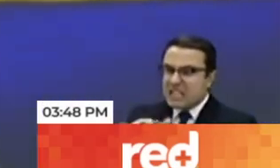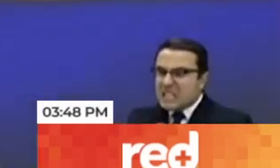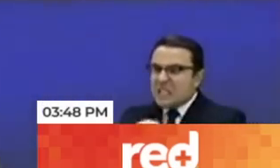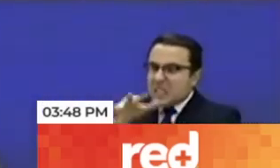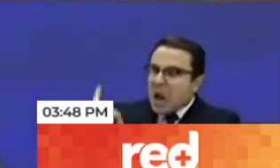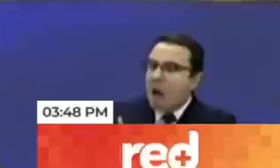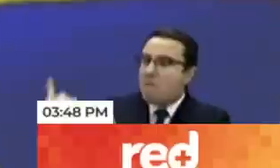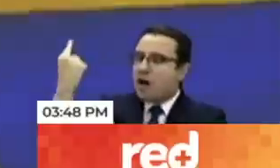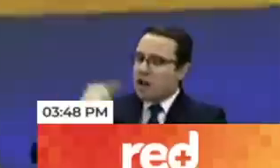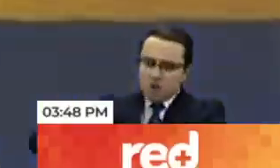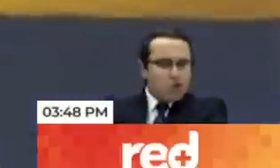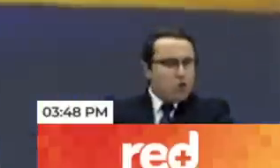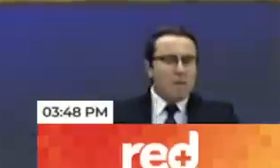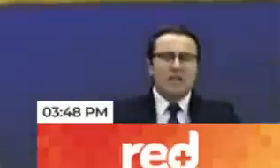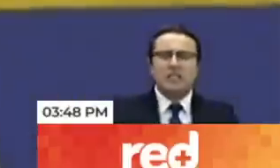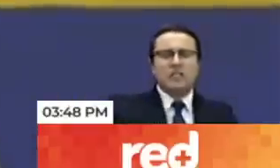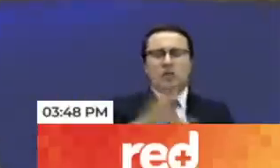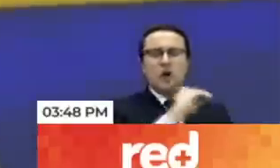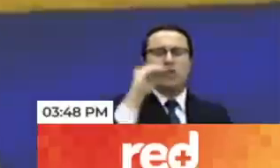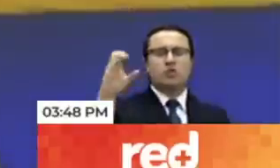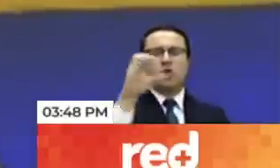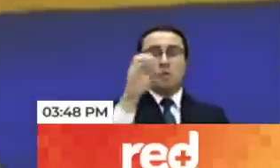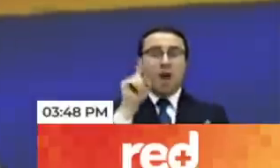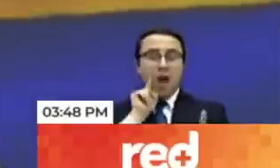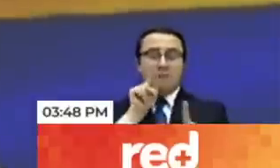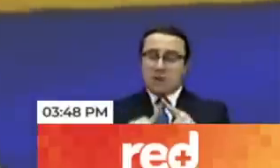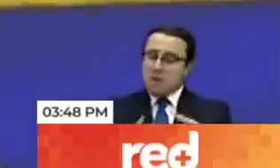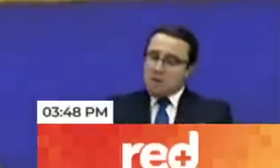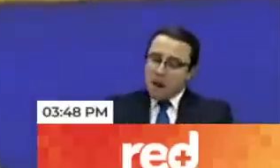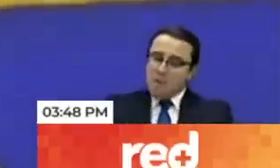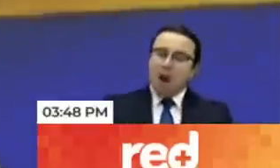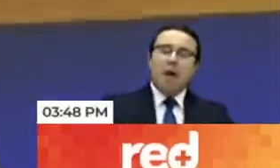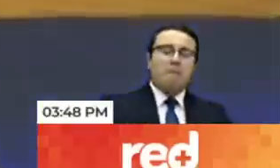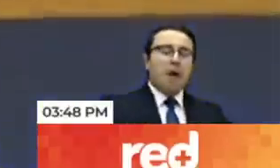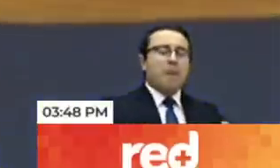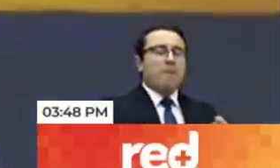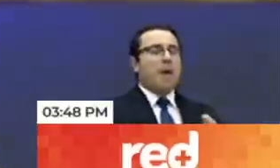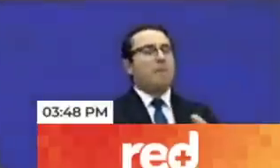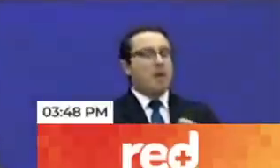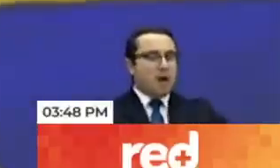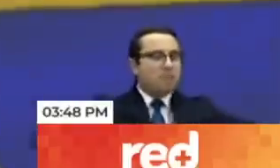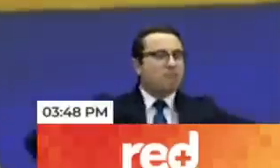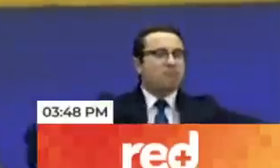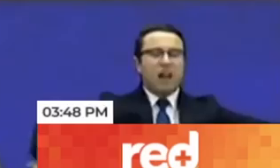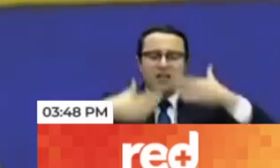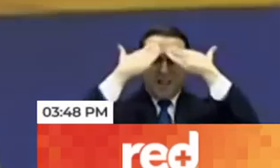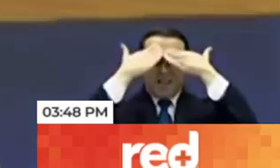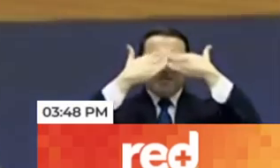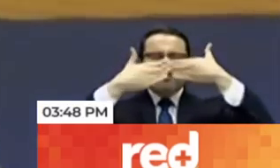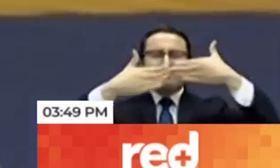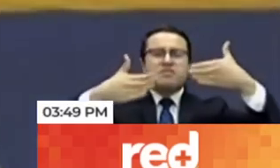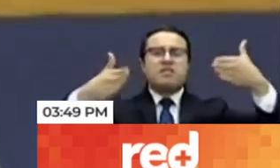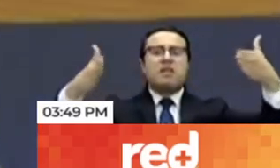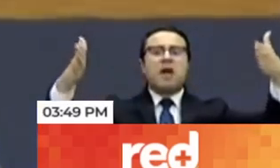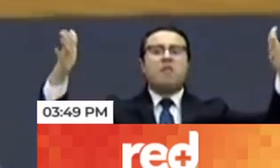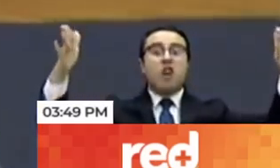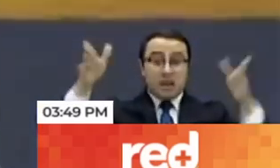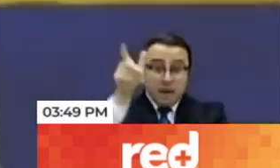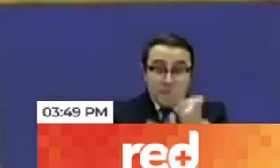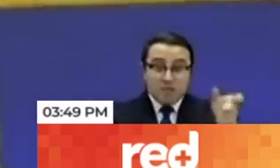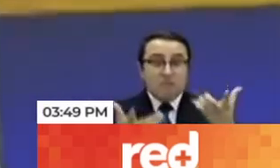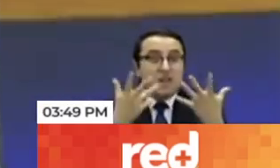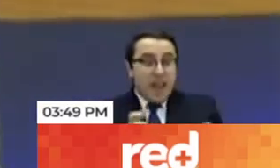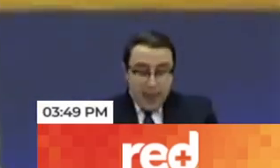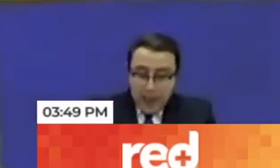y todos los colombianos, a fin de transitar un escenario en el que impere la democracia, con garantías plenas para quienes participen